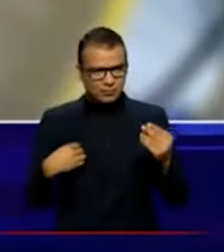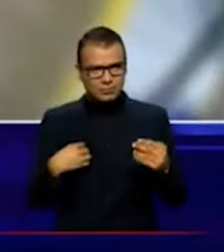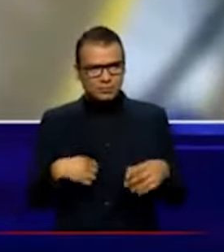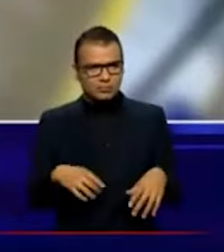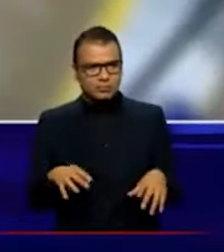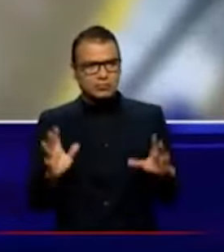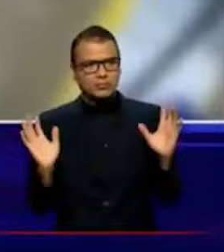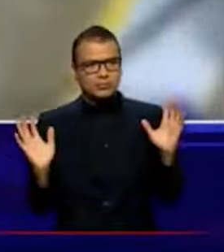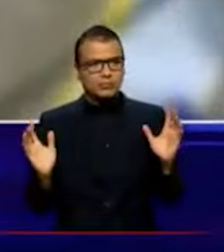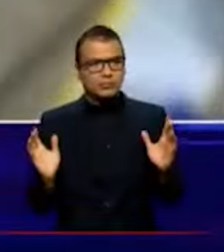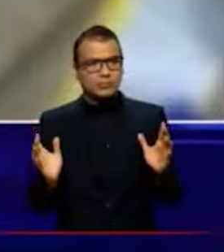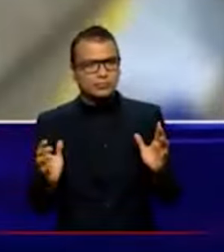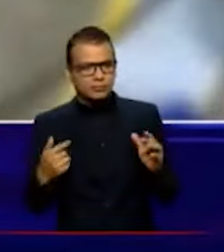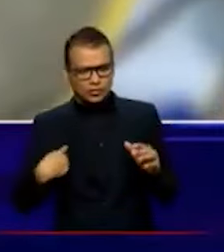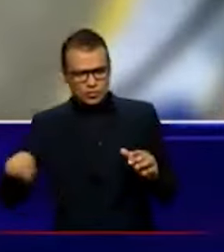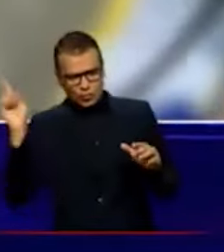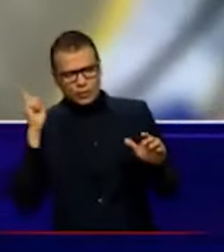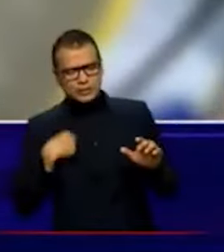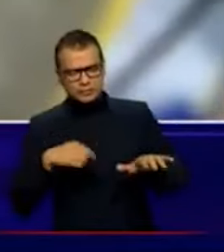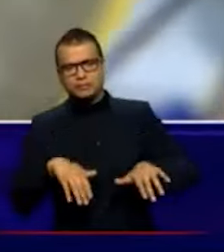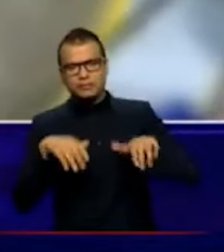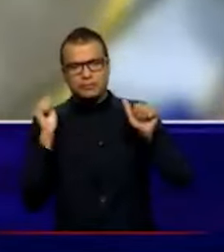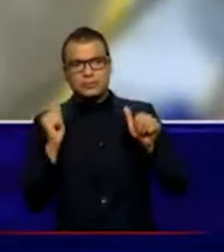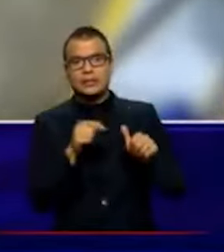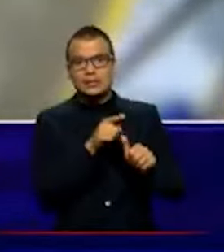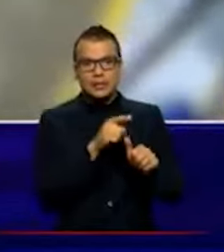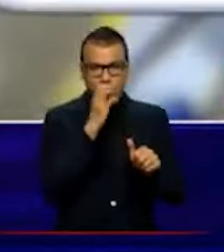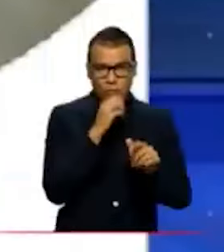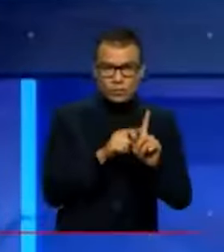al parecer su cómplice. Esto dicen las autoridades.